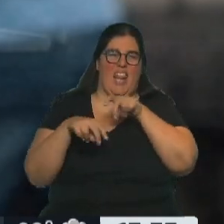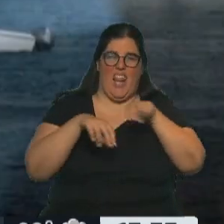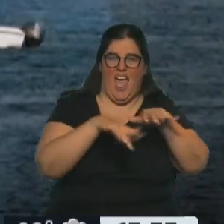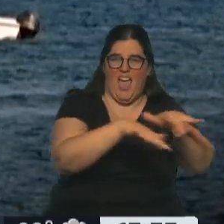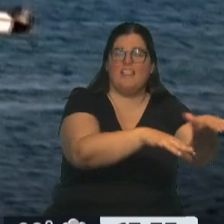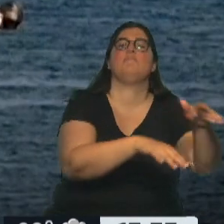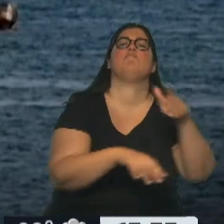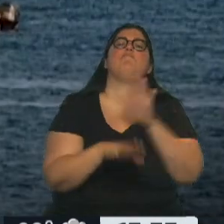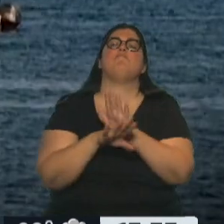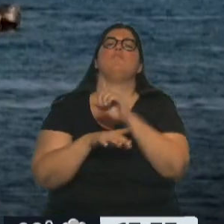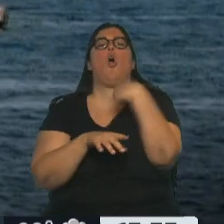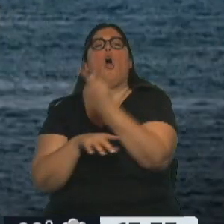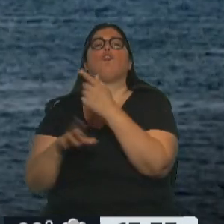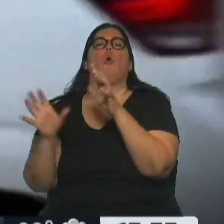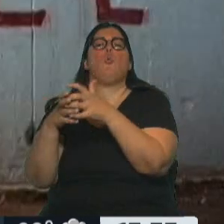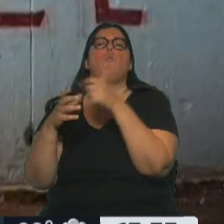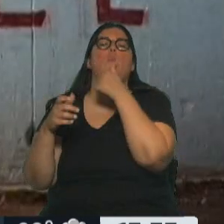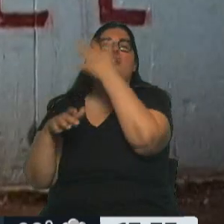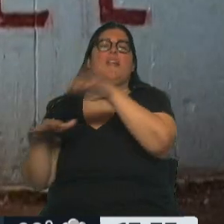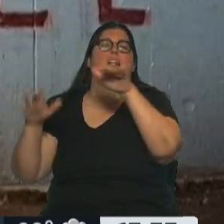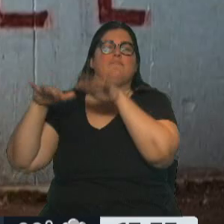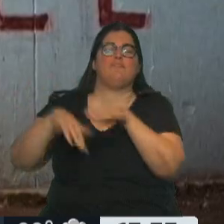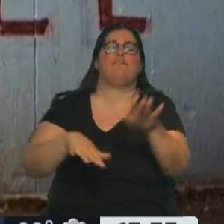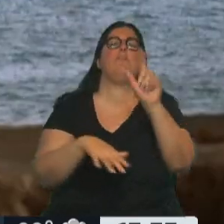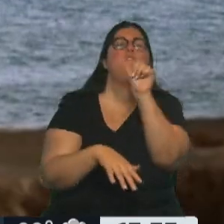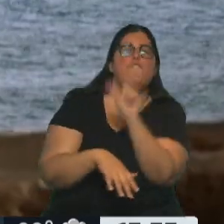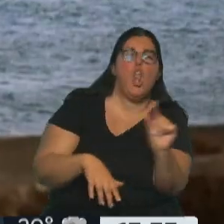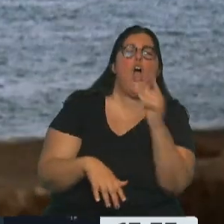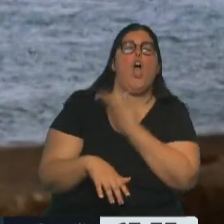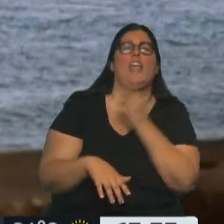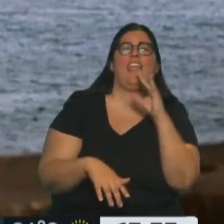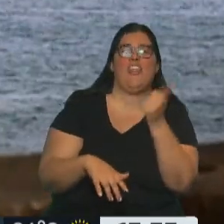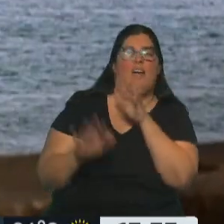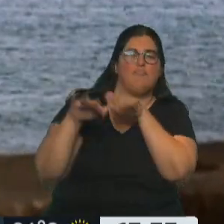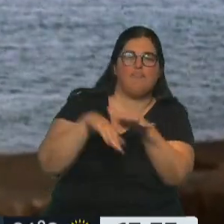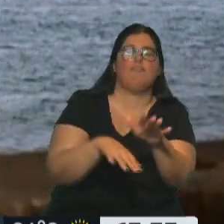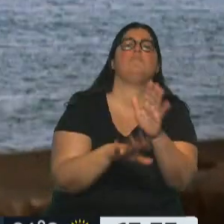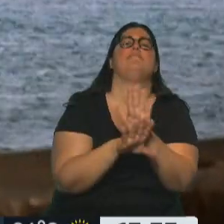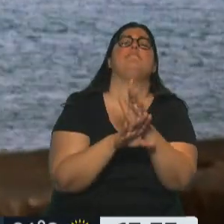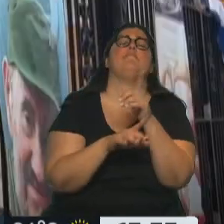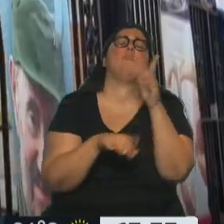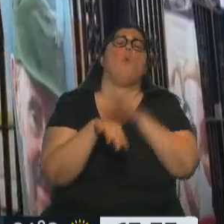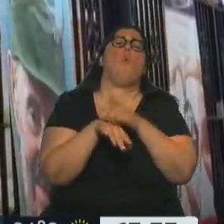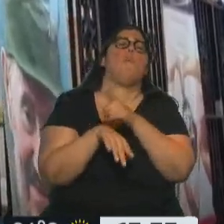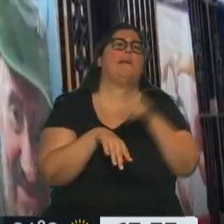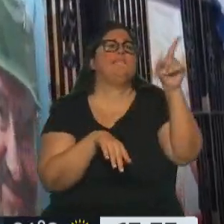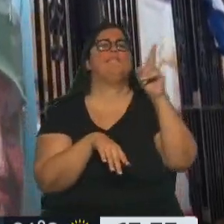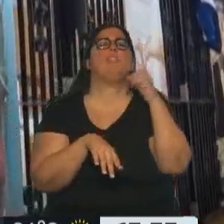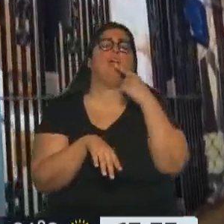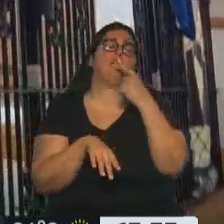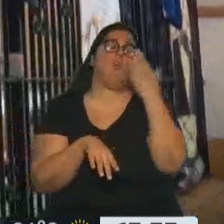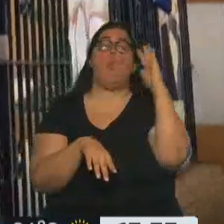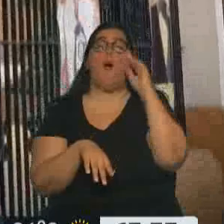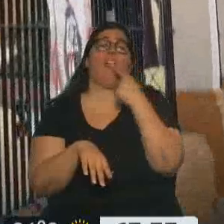mar buscando la costa de Florida. Desde La Habana culpan a Washington por la migración ilegal provocada por las múltiples